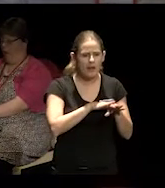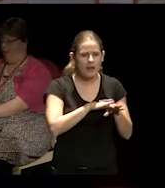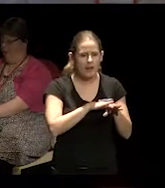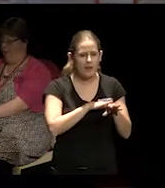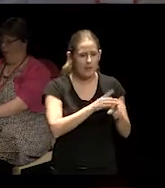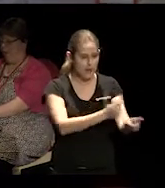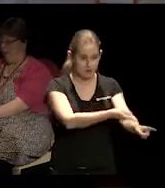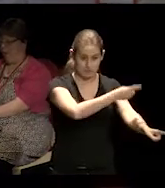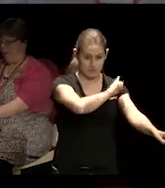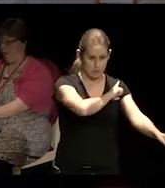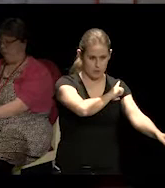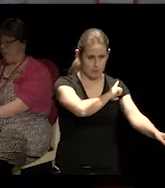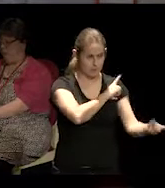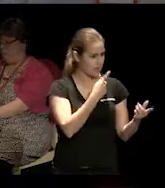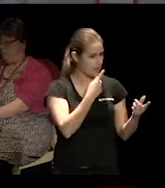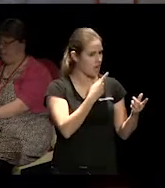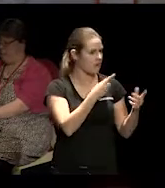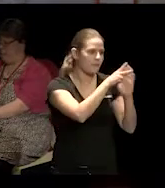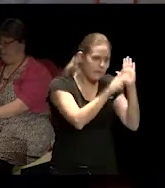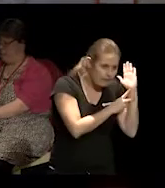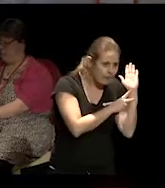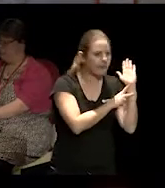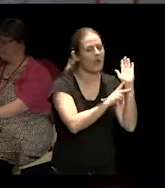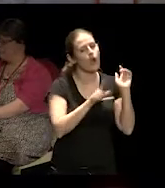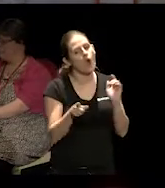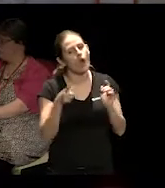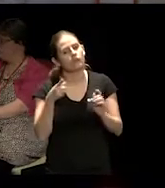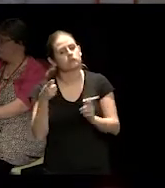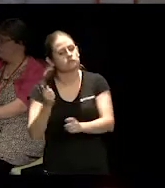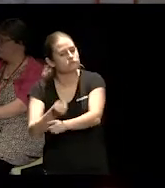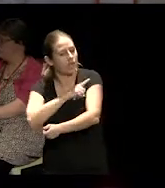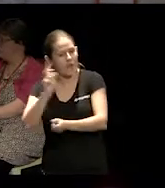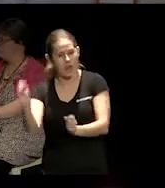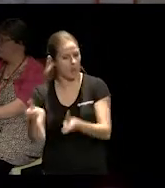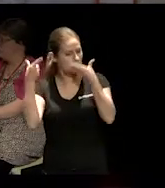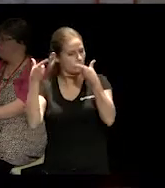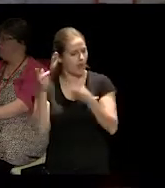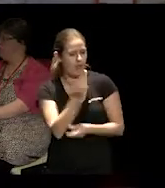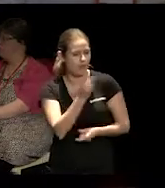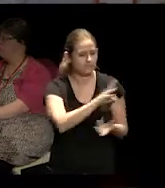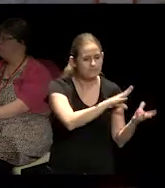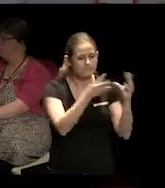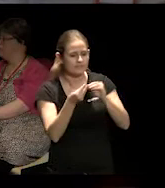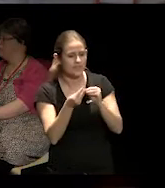más expresiva o de improvisación compositiva en el momento. Es un elemento que progresivamente